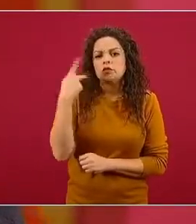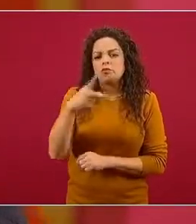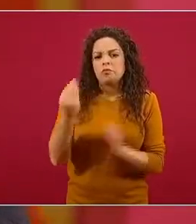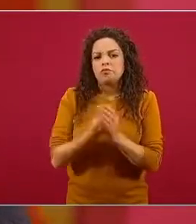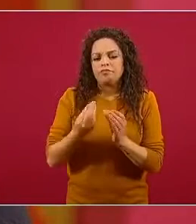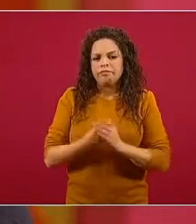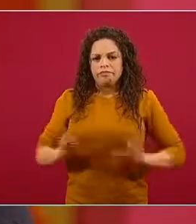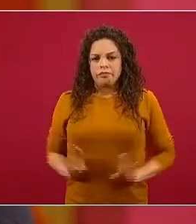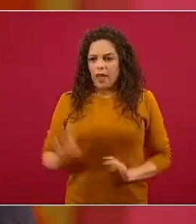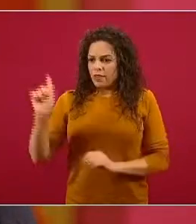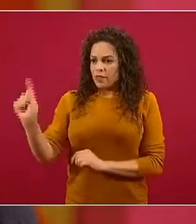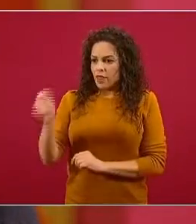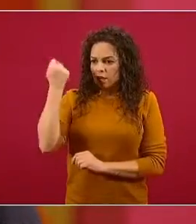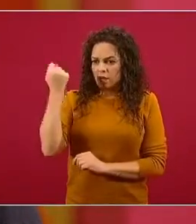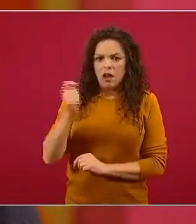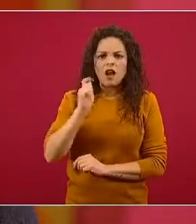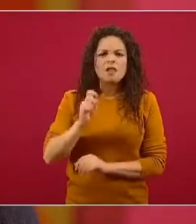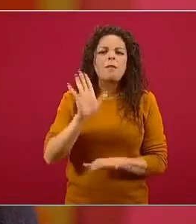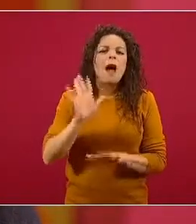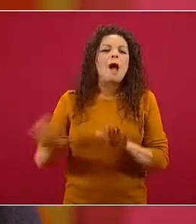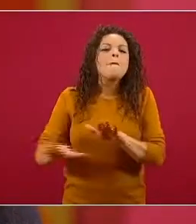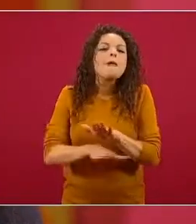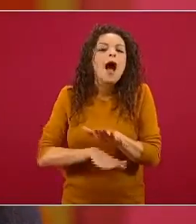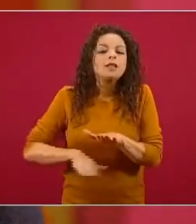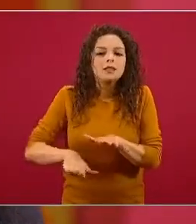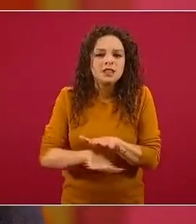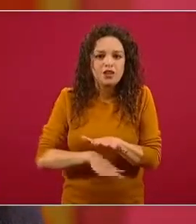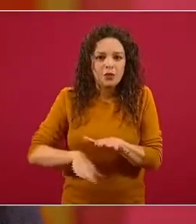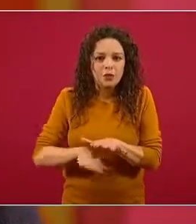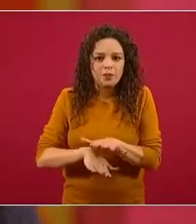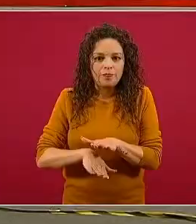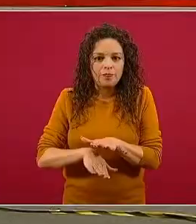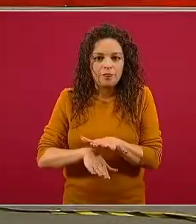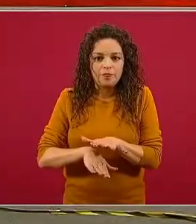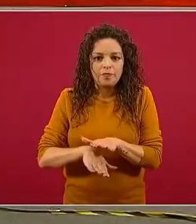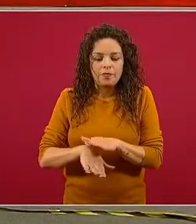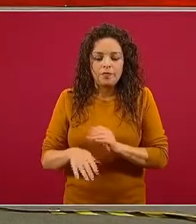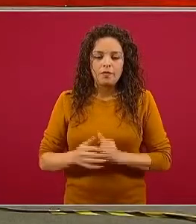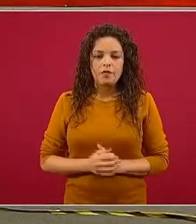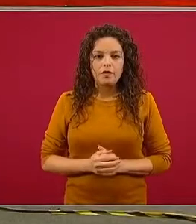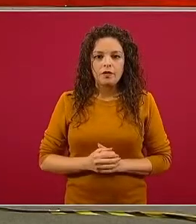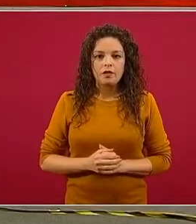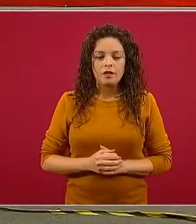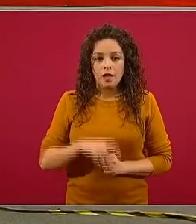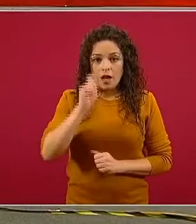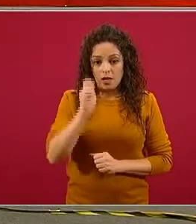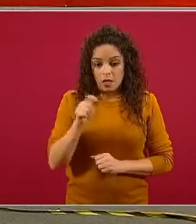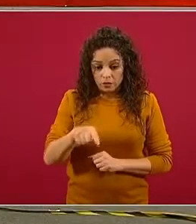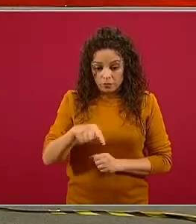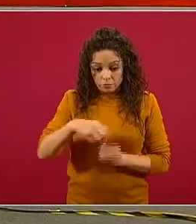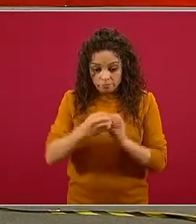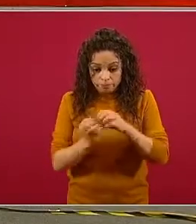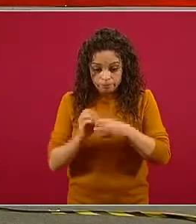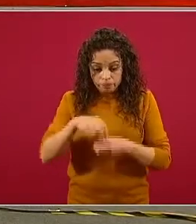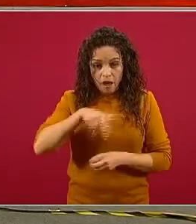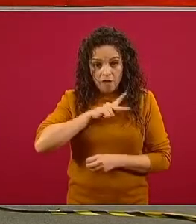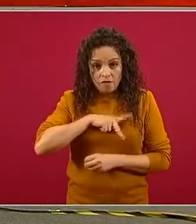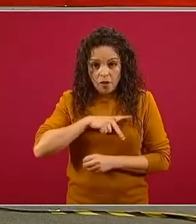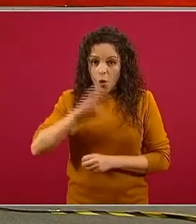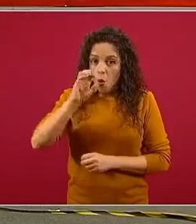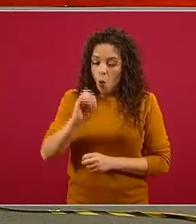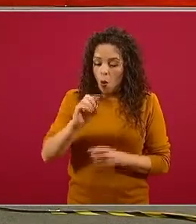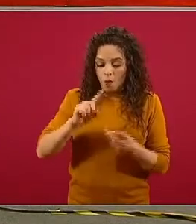hoy consideraríamos relativamente básico, en el que se afectaba la capacidad de los agentes infecciosos, virus o